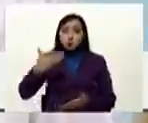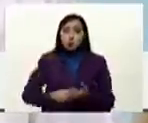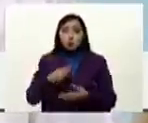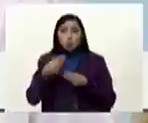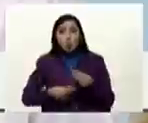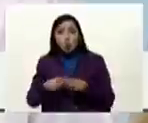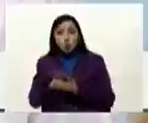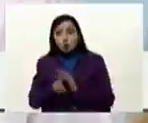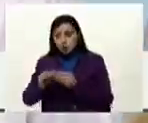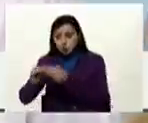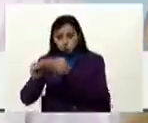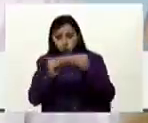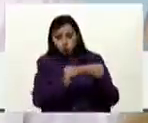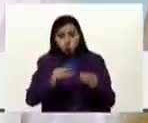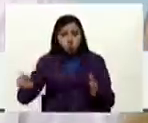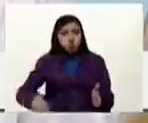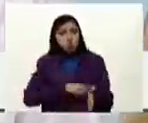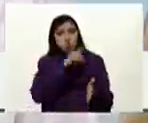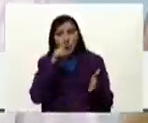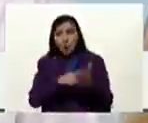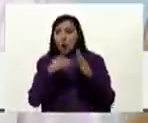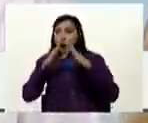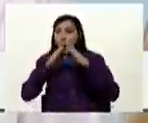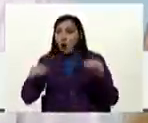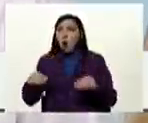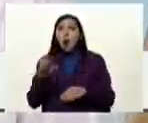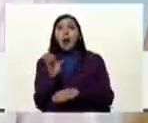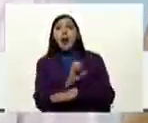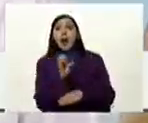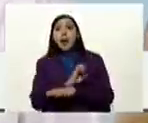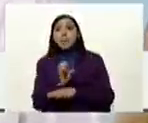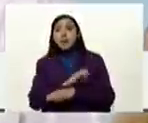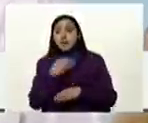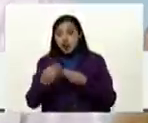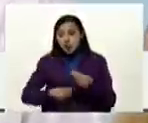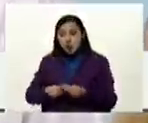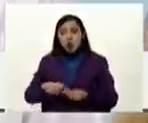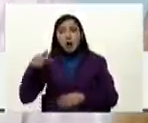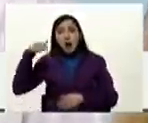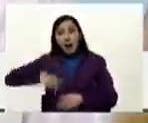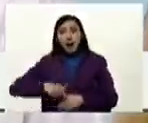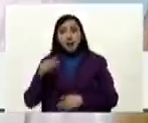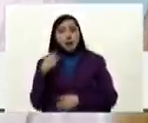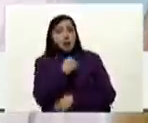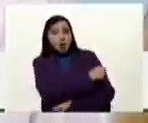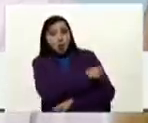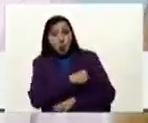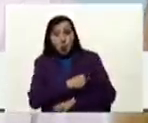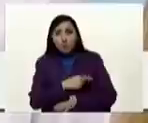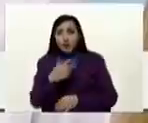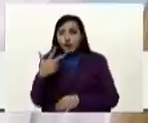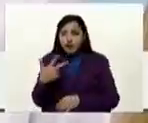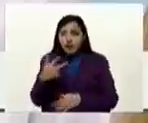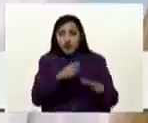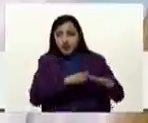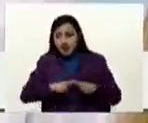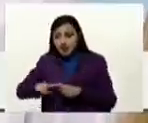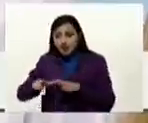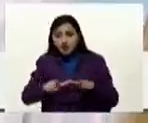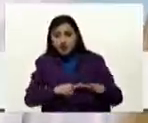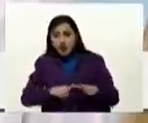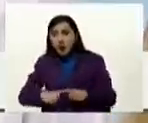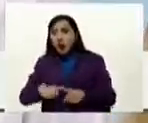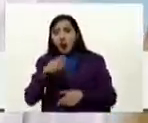sido la rehabilitación total de todas las emergencias de este Hospital Central de Maracay, las tres salas, sala A, sala B y sala C